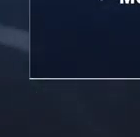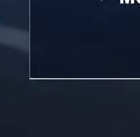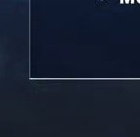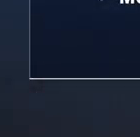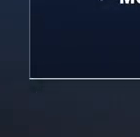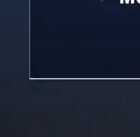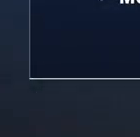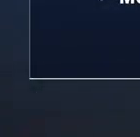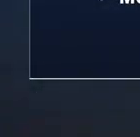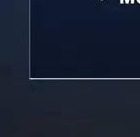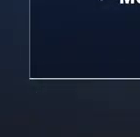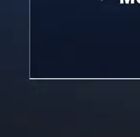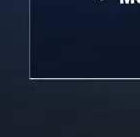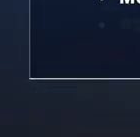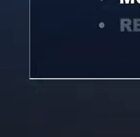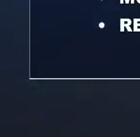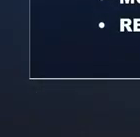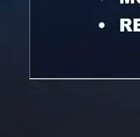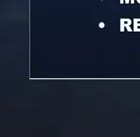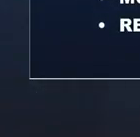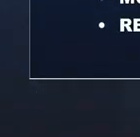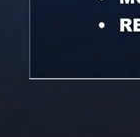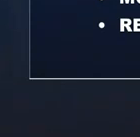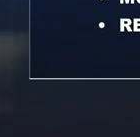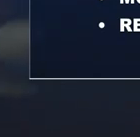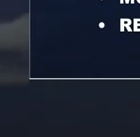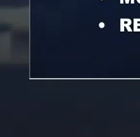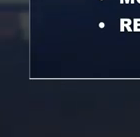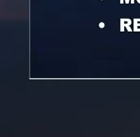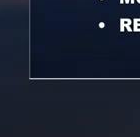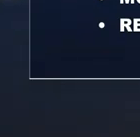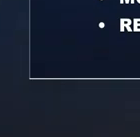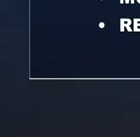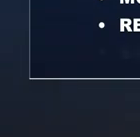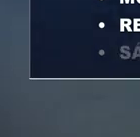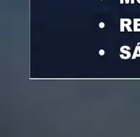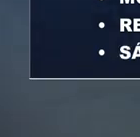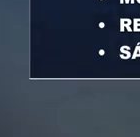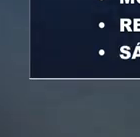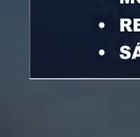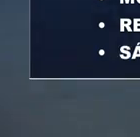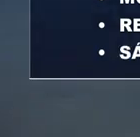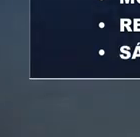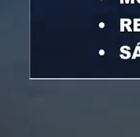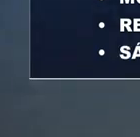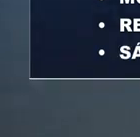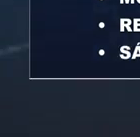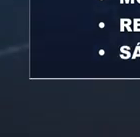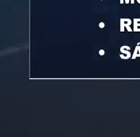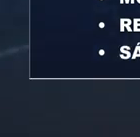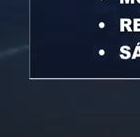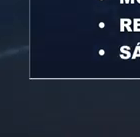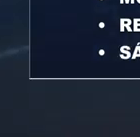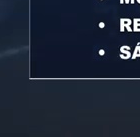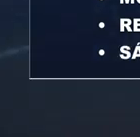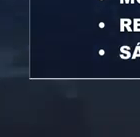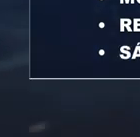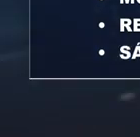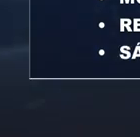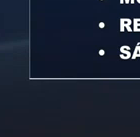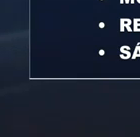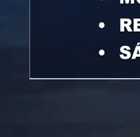con la ordenanza vigente hasta el 31 de marzo, será multado con el 50% de un salario básico unificado, es